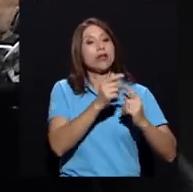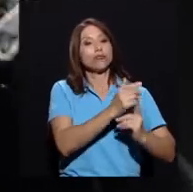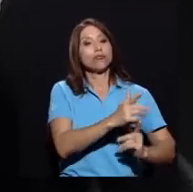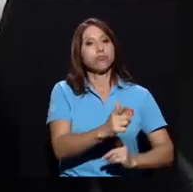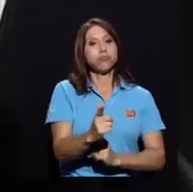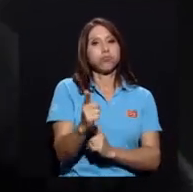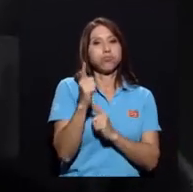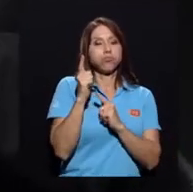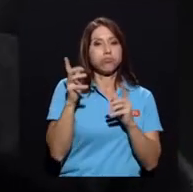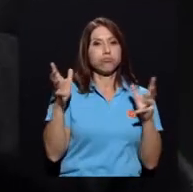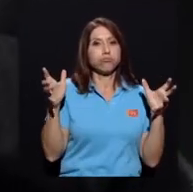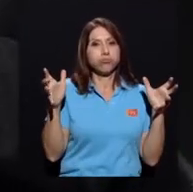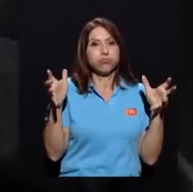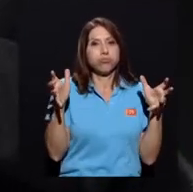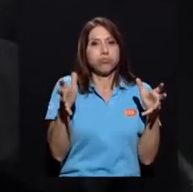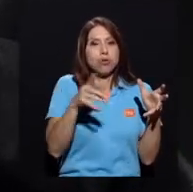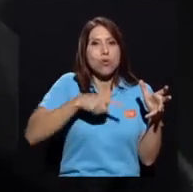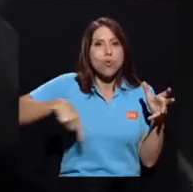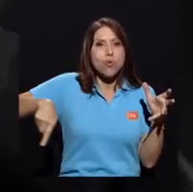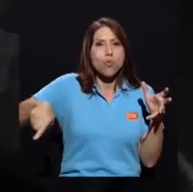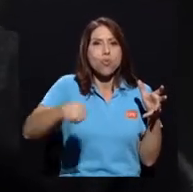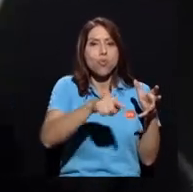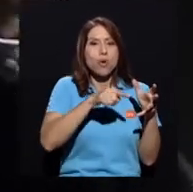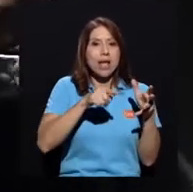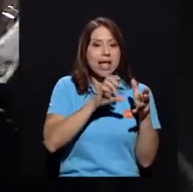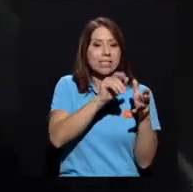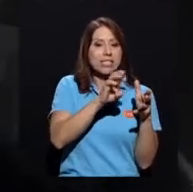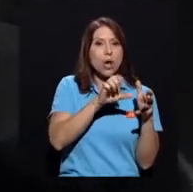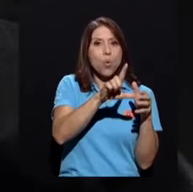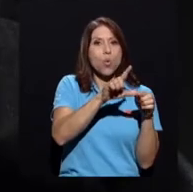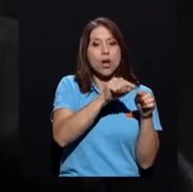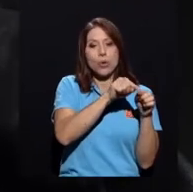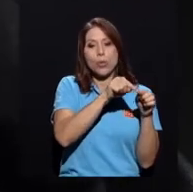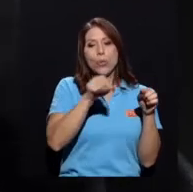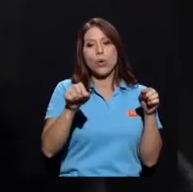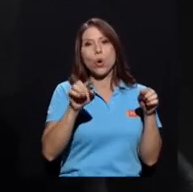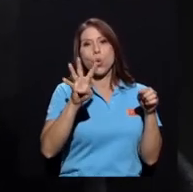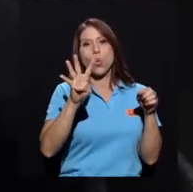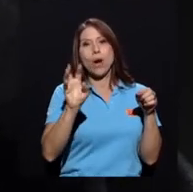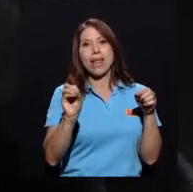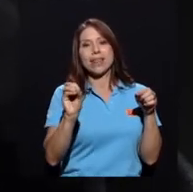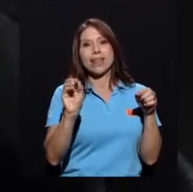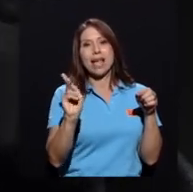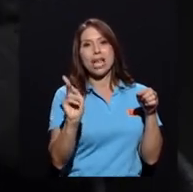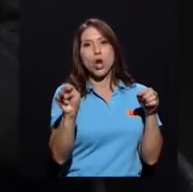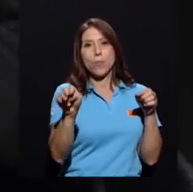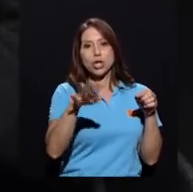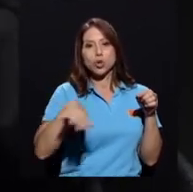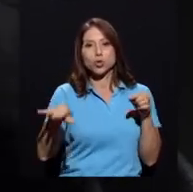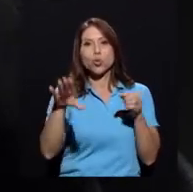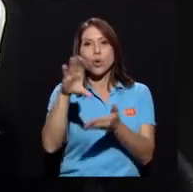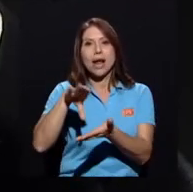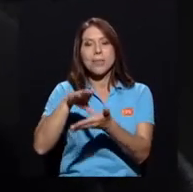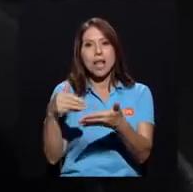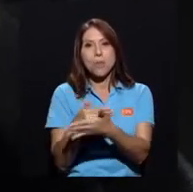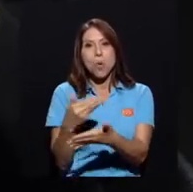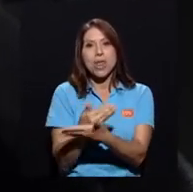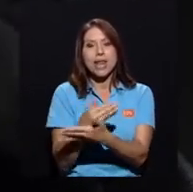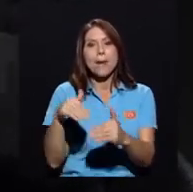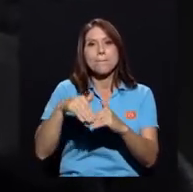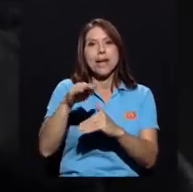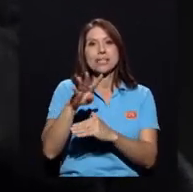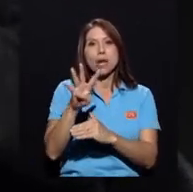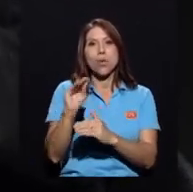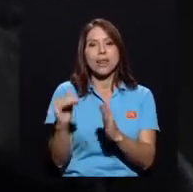extraordinaria a 40 kilómetros de Seúl, una capital moderna, con más de 10 millones de habitantes, al alcance de una